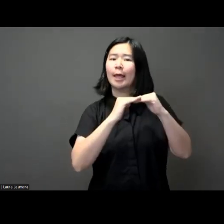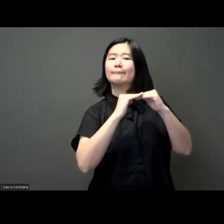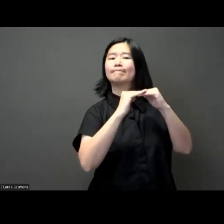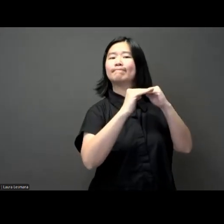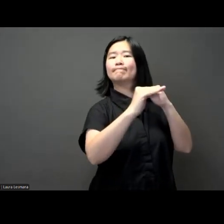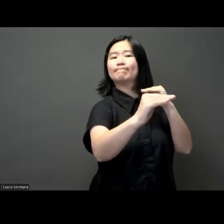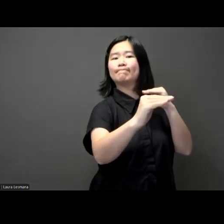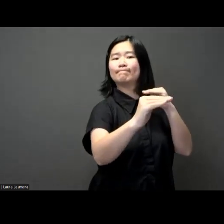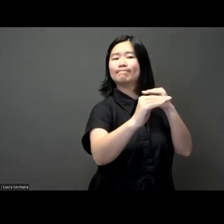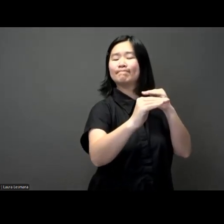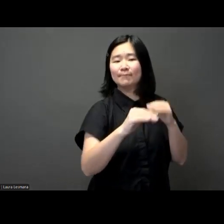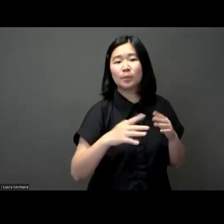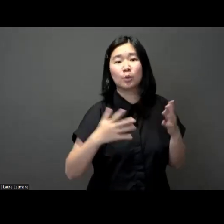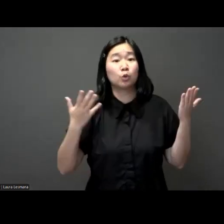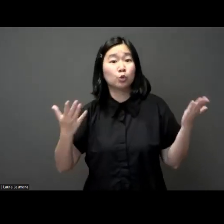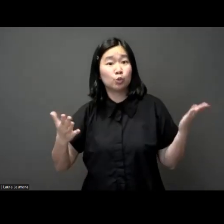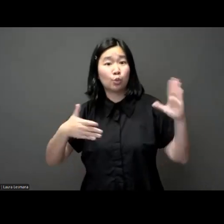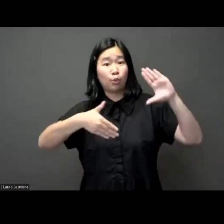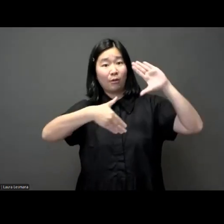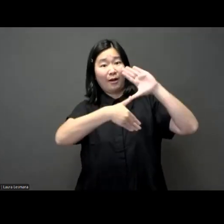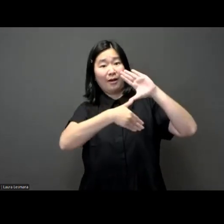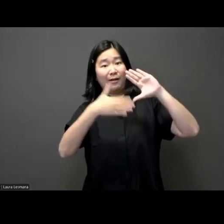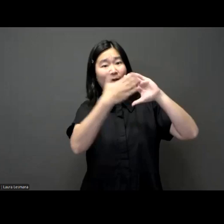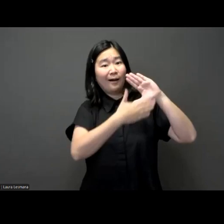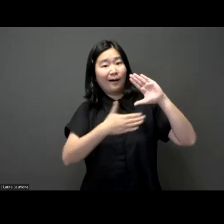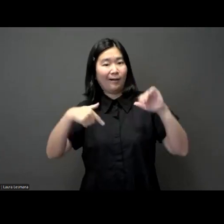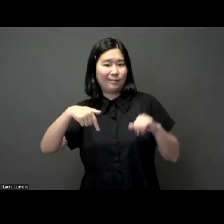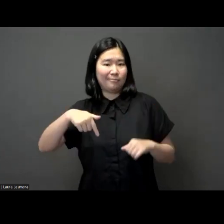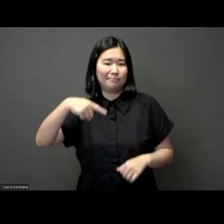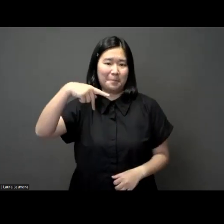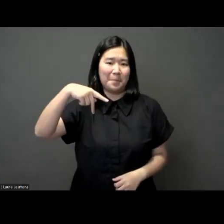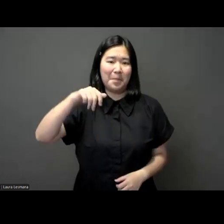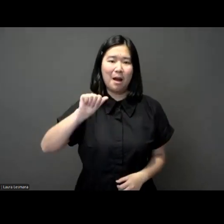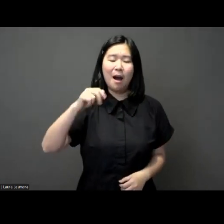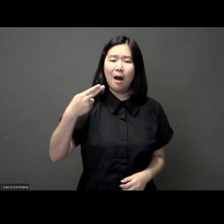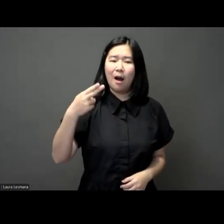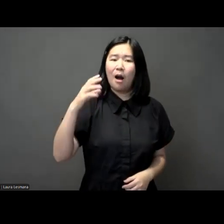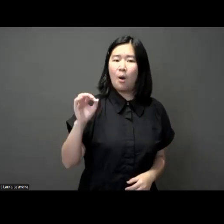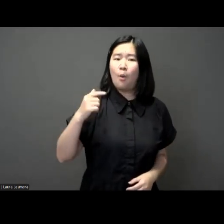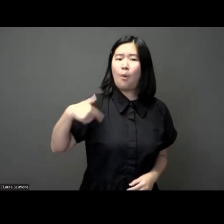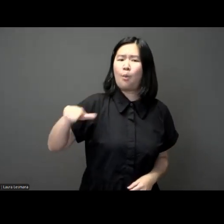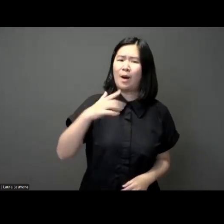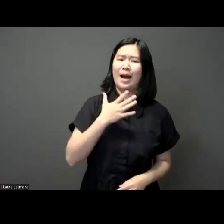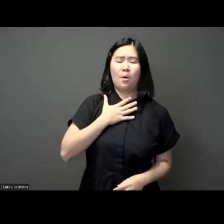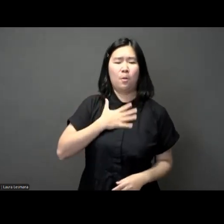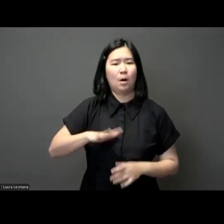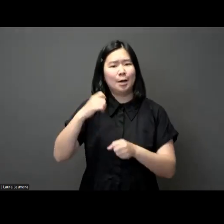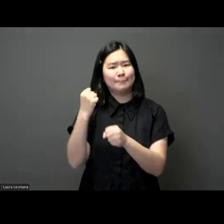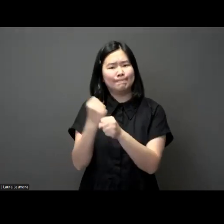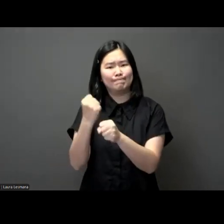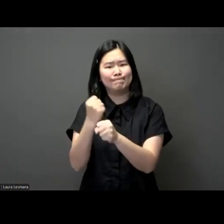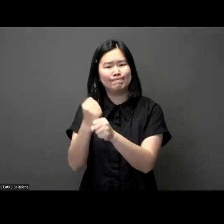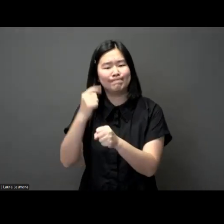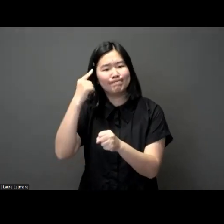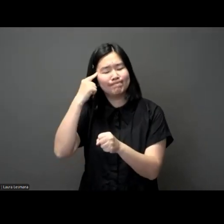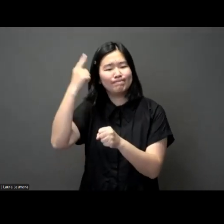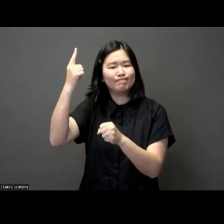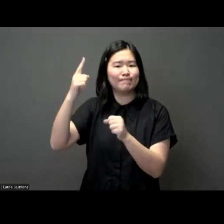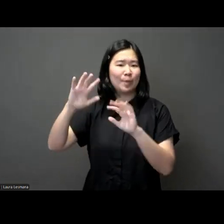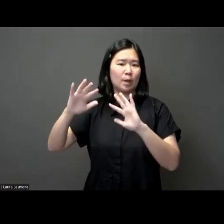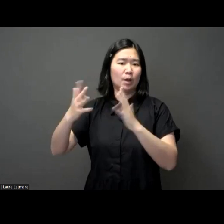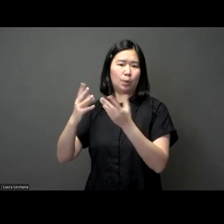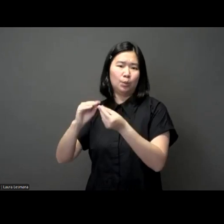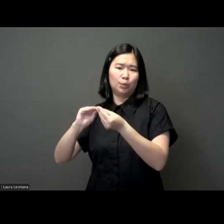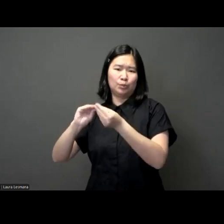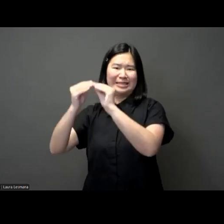que la Organización Panamericana de la Salud ha puesto la equidad en la salud como uno de los elementos claves de nuestro trabajo, y esto se